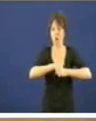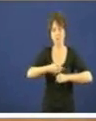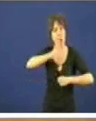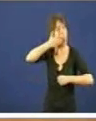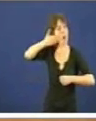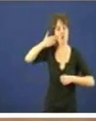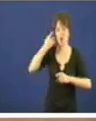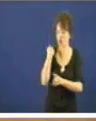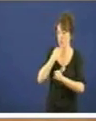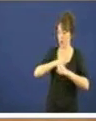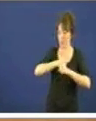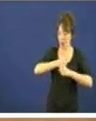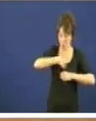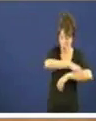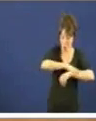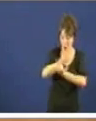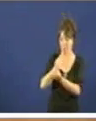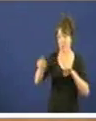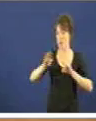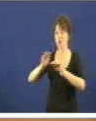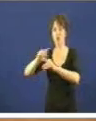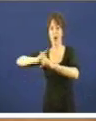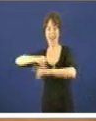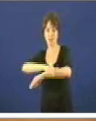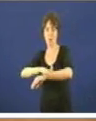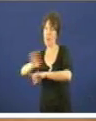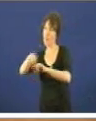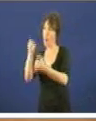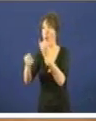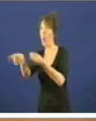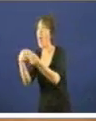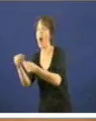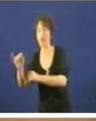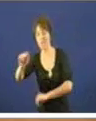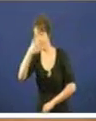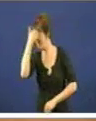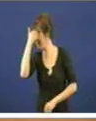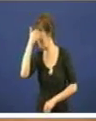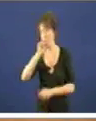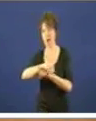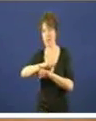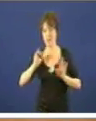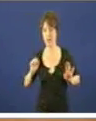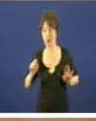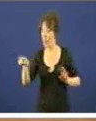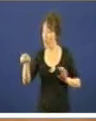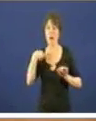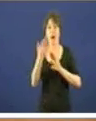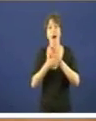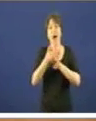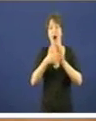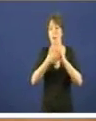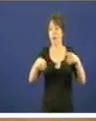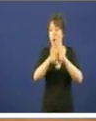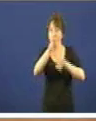que vostede apoyaba durante 4 anos, mirar para outro lado. Falan vostede agora moito de levantar as